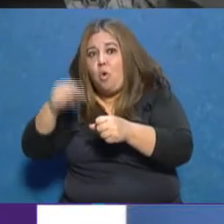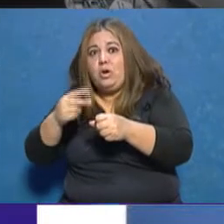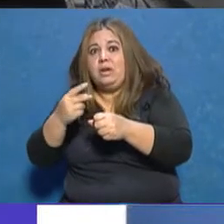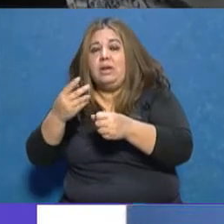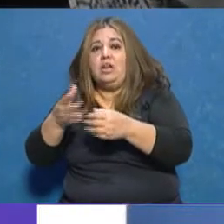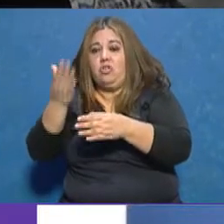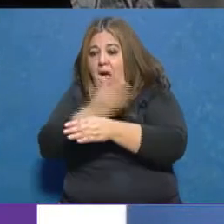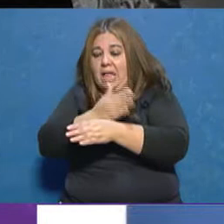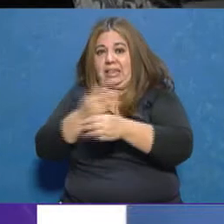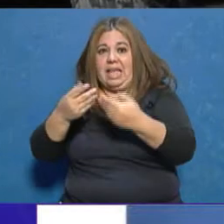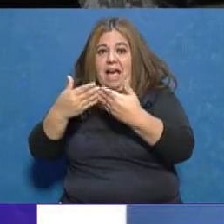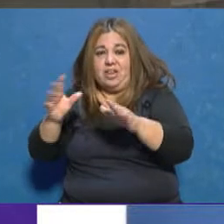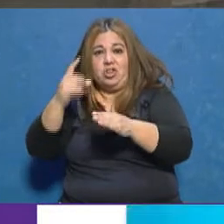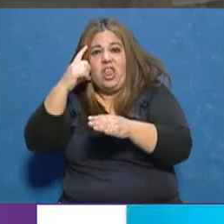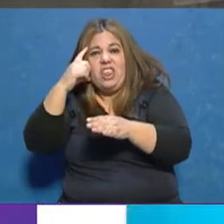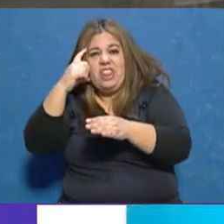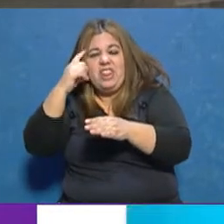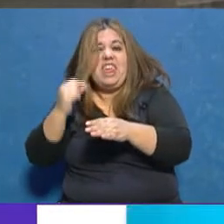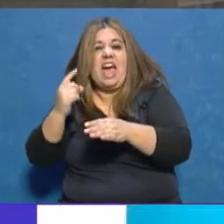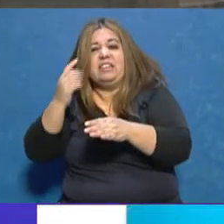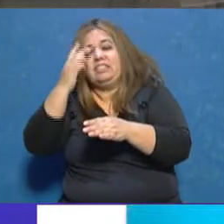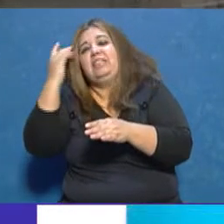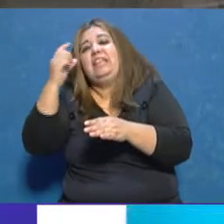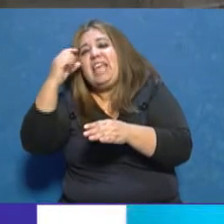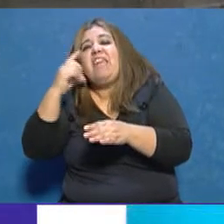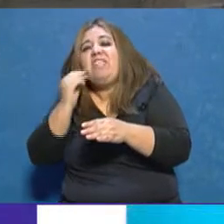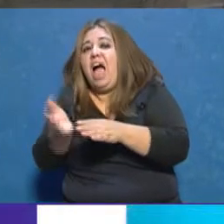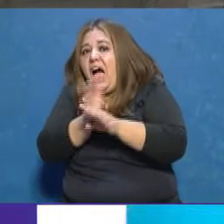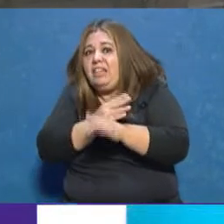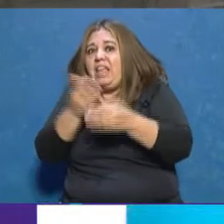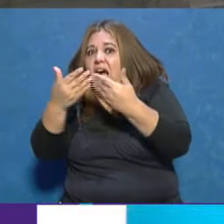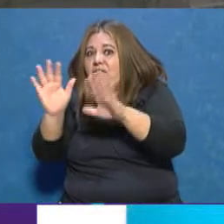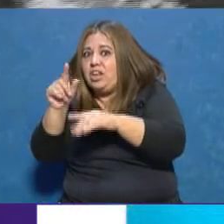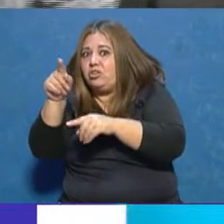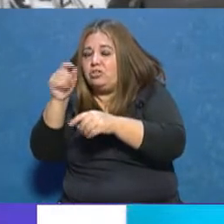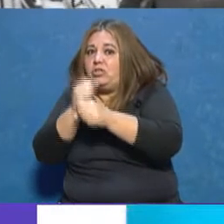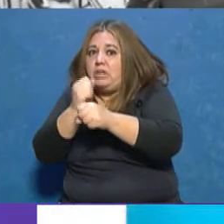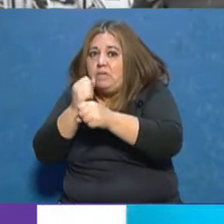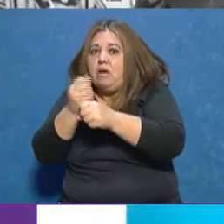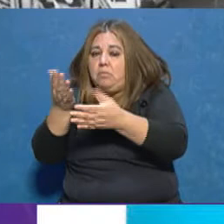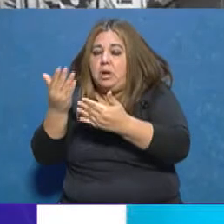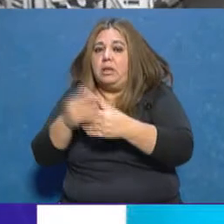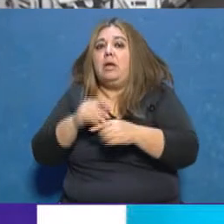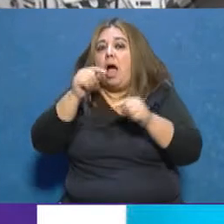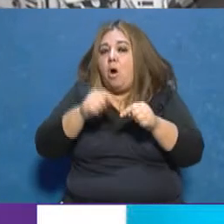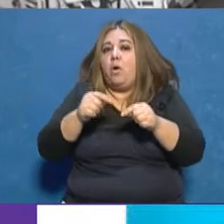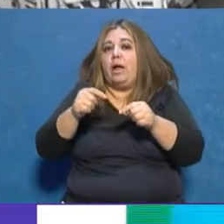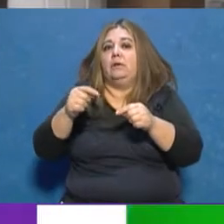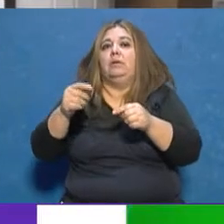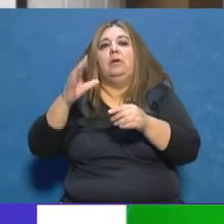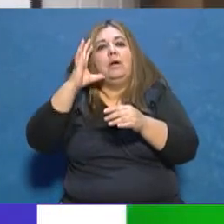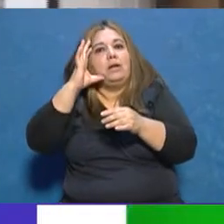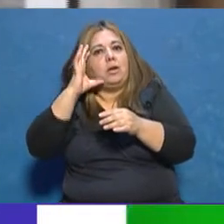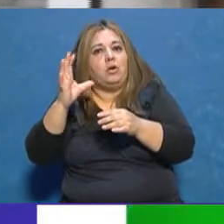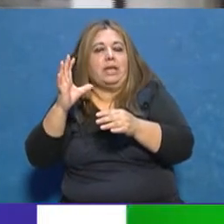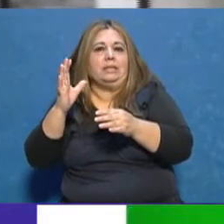ser viable esta postura y que la provincia sigue utilizando a la zona este, por denominarlo de